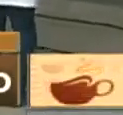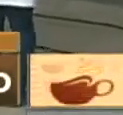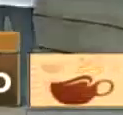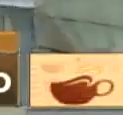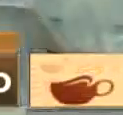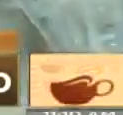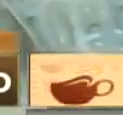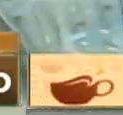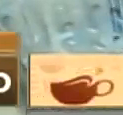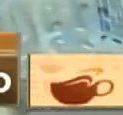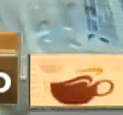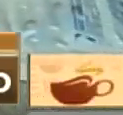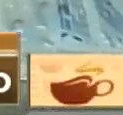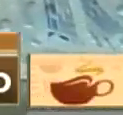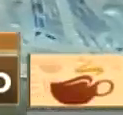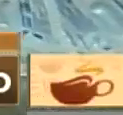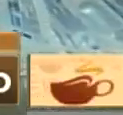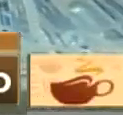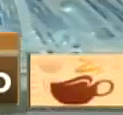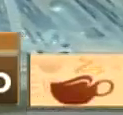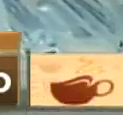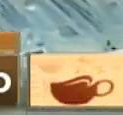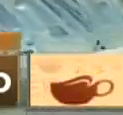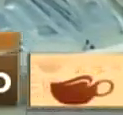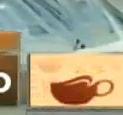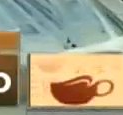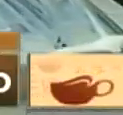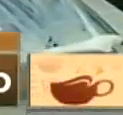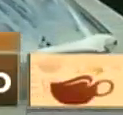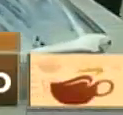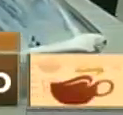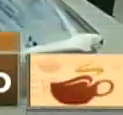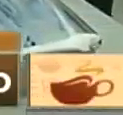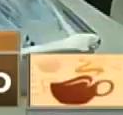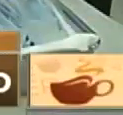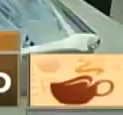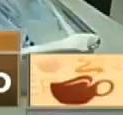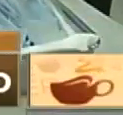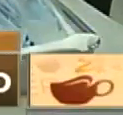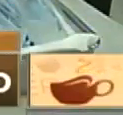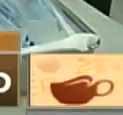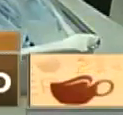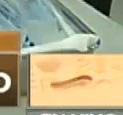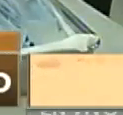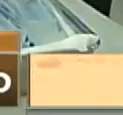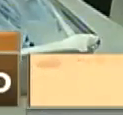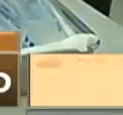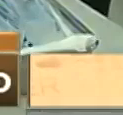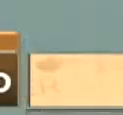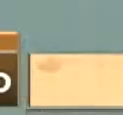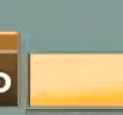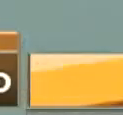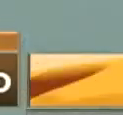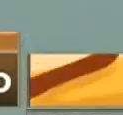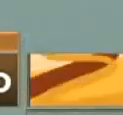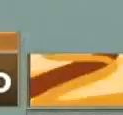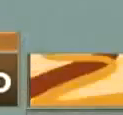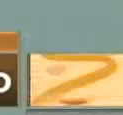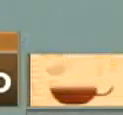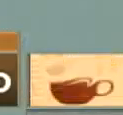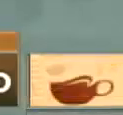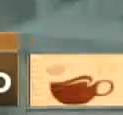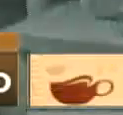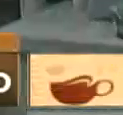a vacunar? Bueno, primero que nada, al personal de salud, a los que están en la primera fila, en la batalla